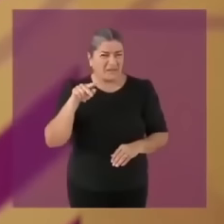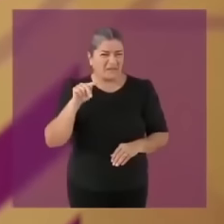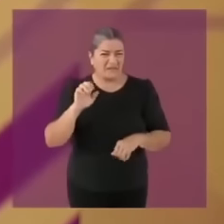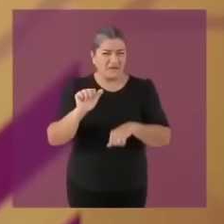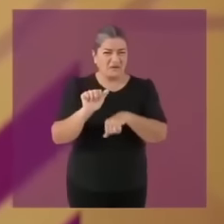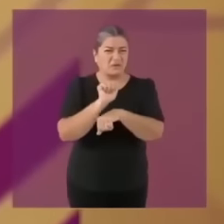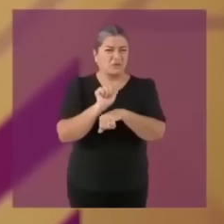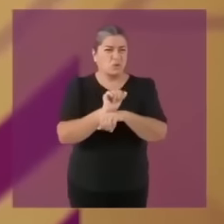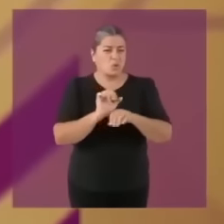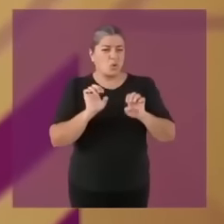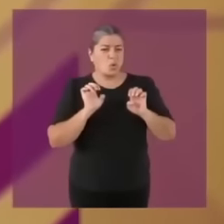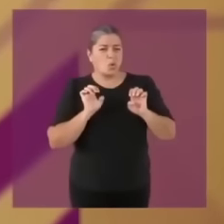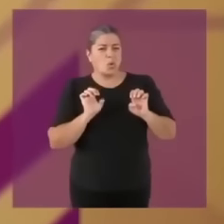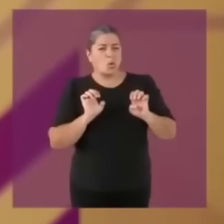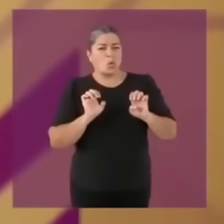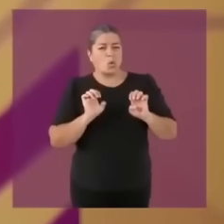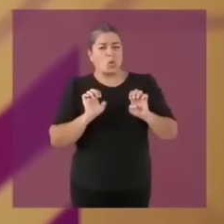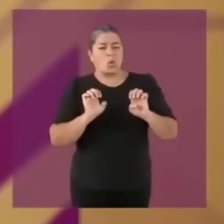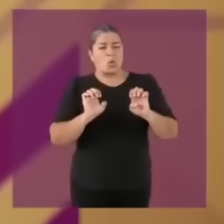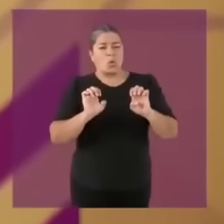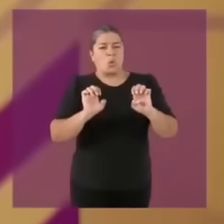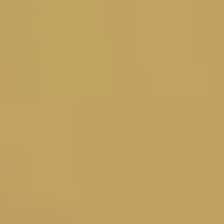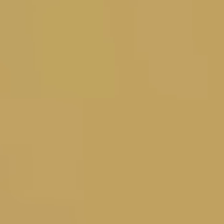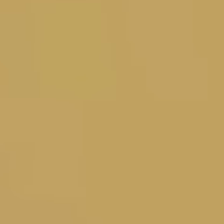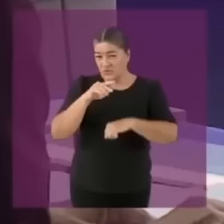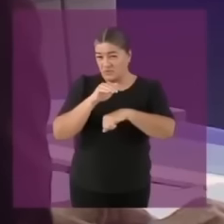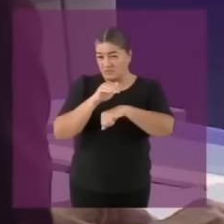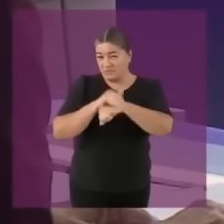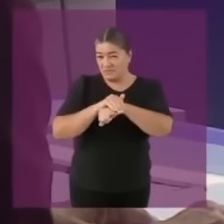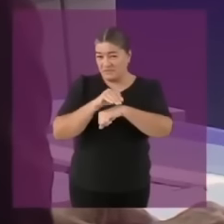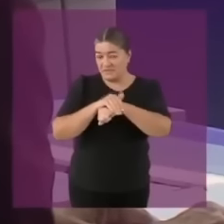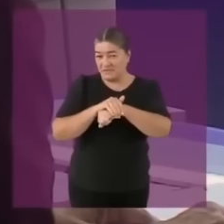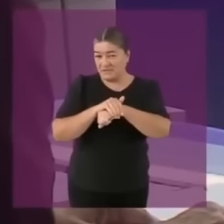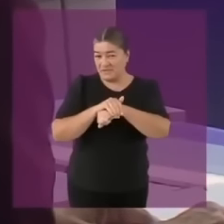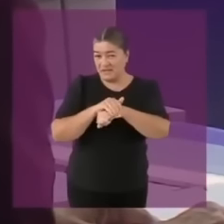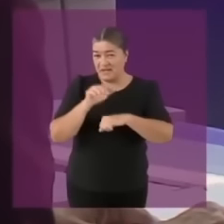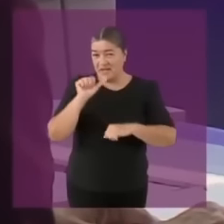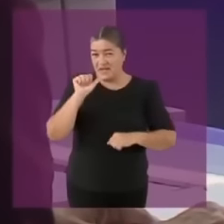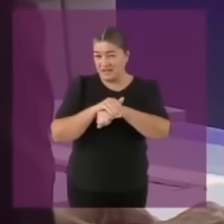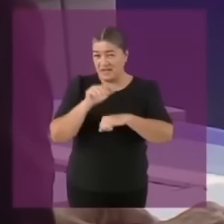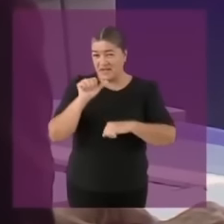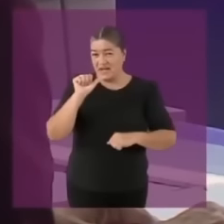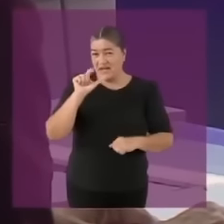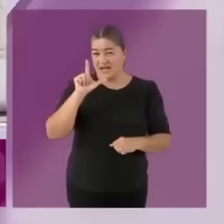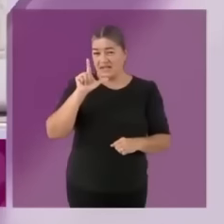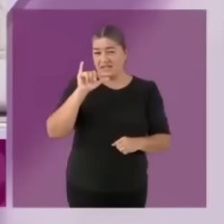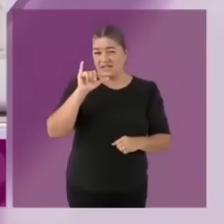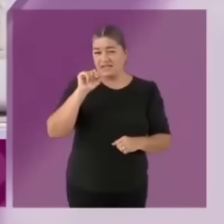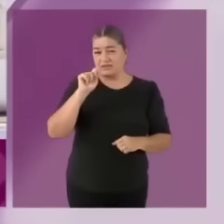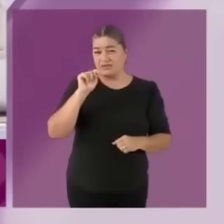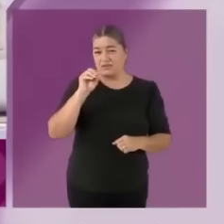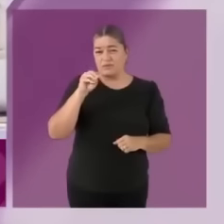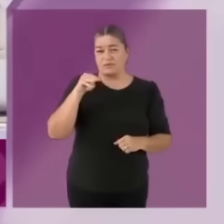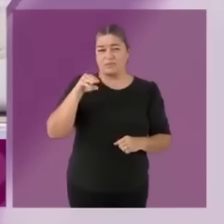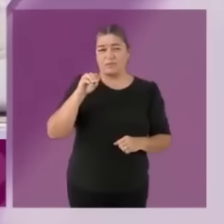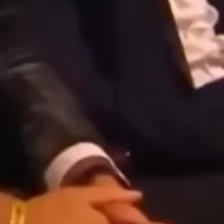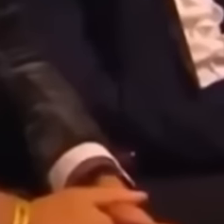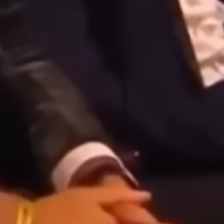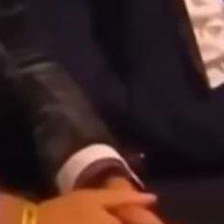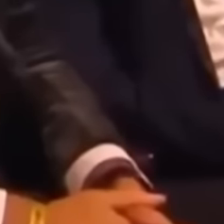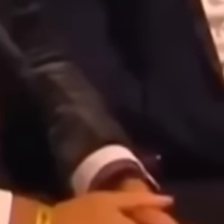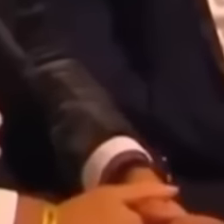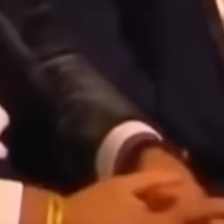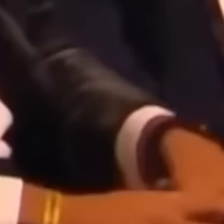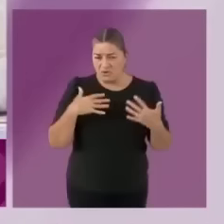un historial de porno absolutamente rico. O como Messi, uno de sus invitados de honor, que aquí está en